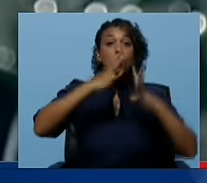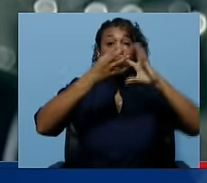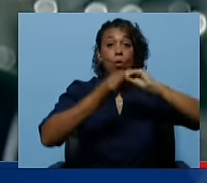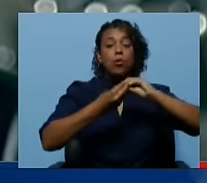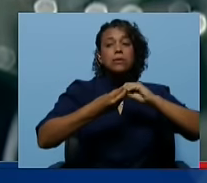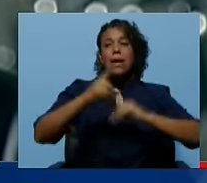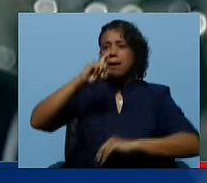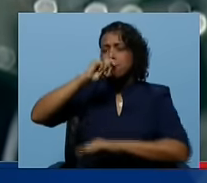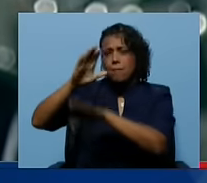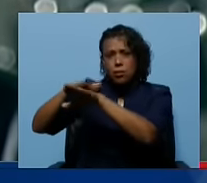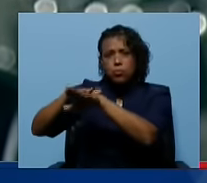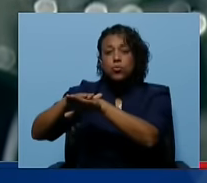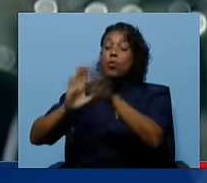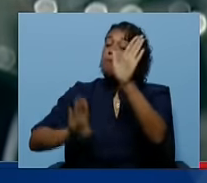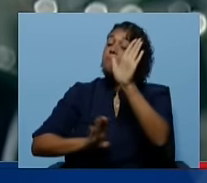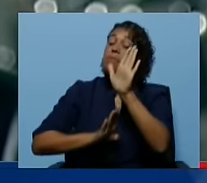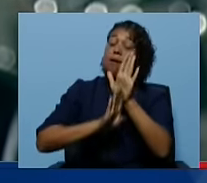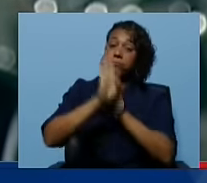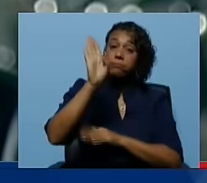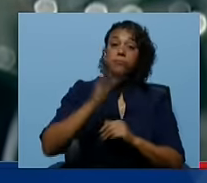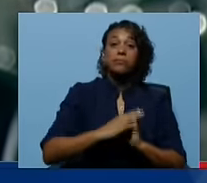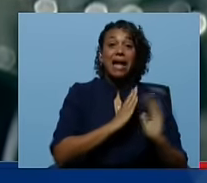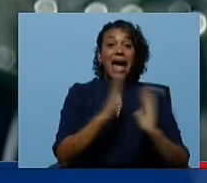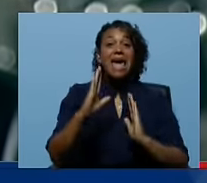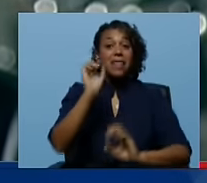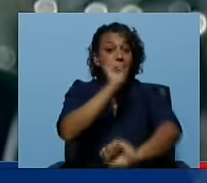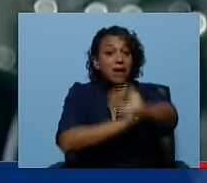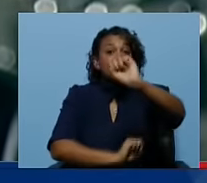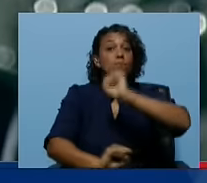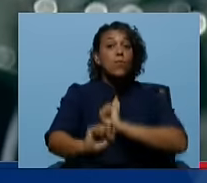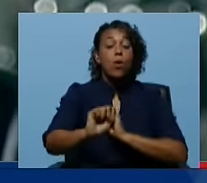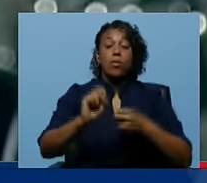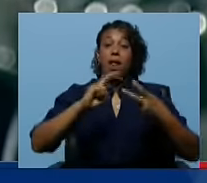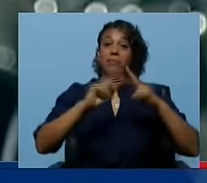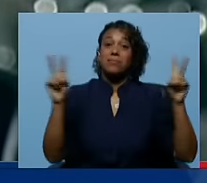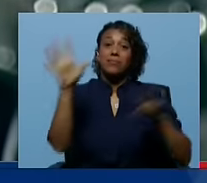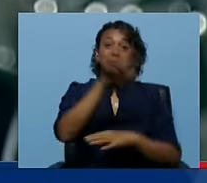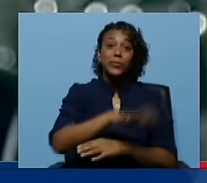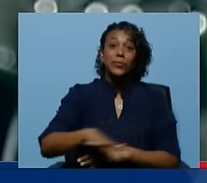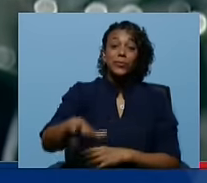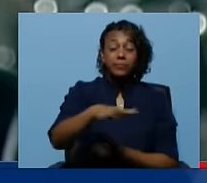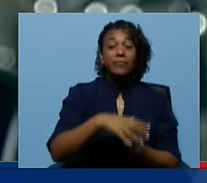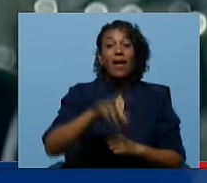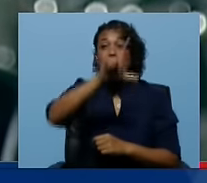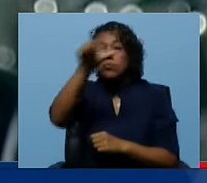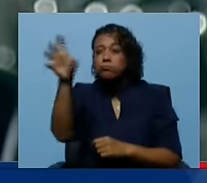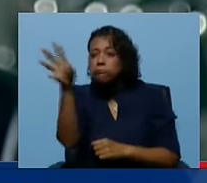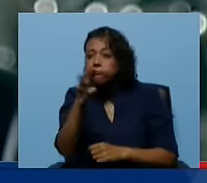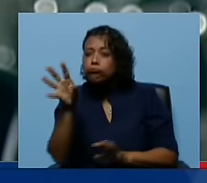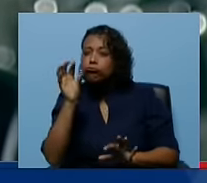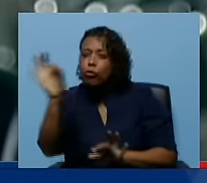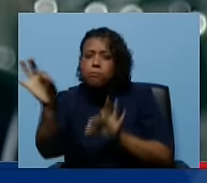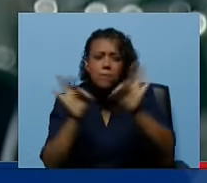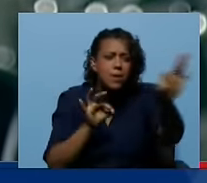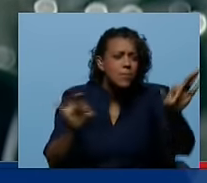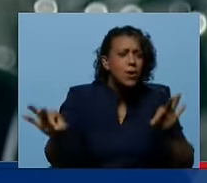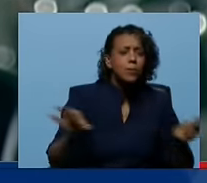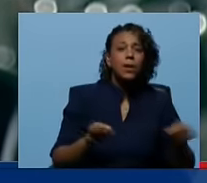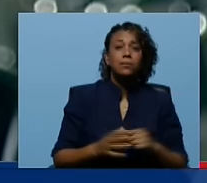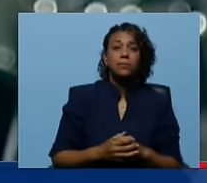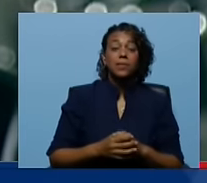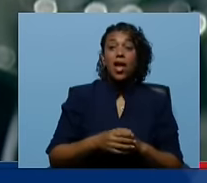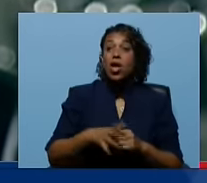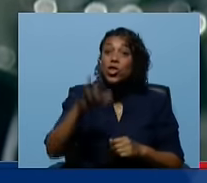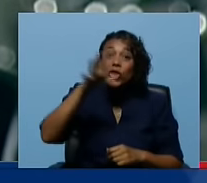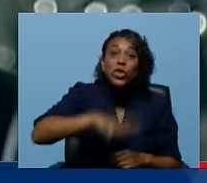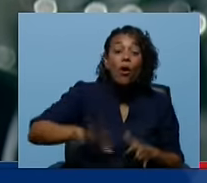comandante en jefe, los planes avanzando en escudo bolivariano de la patria en todo el territorio nacional, hemos operado en toda la patria, en toda